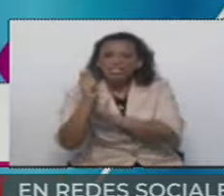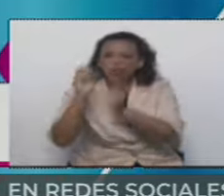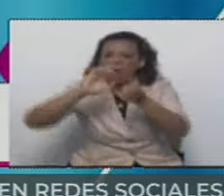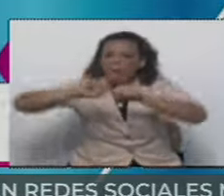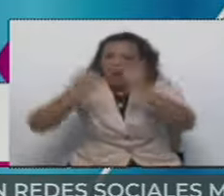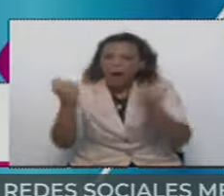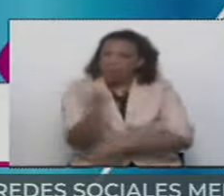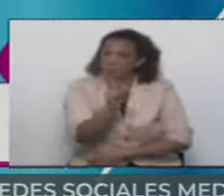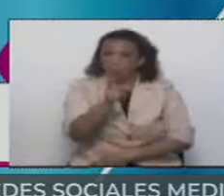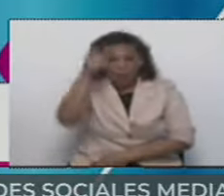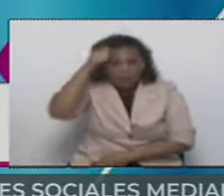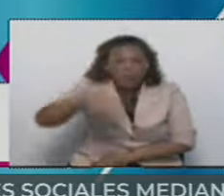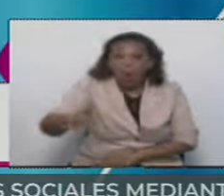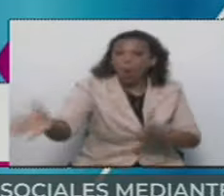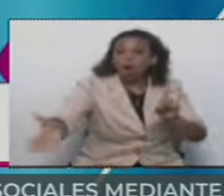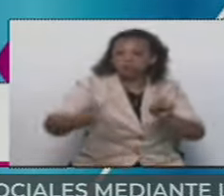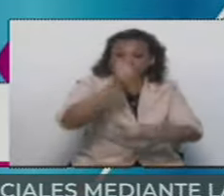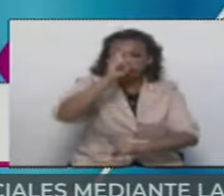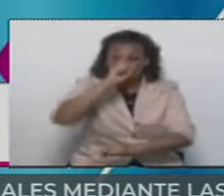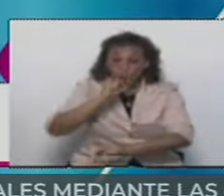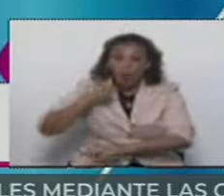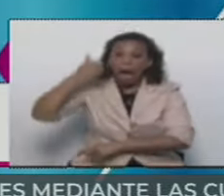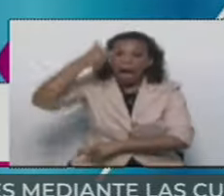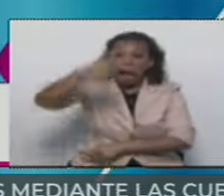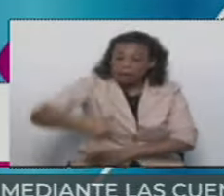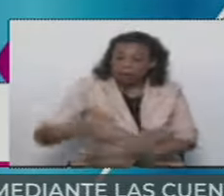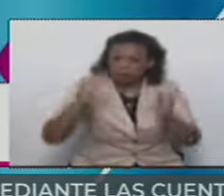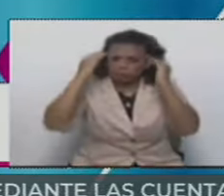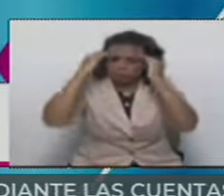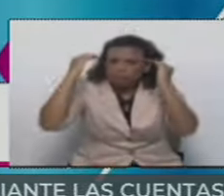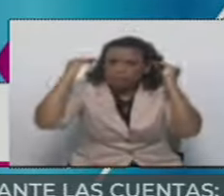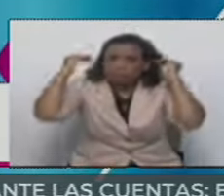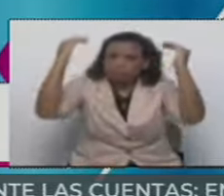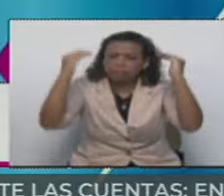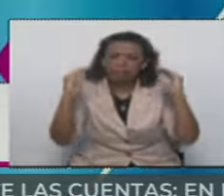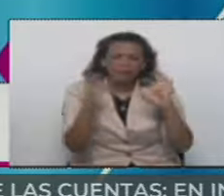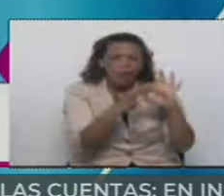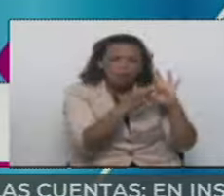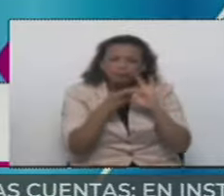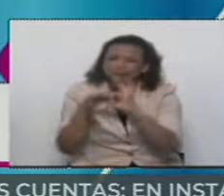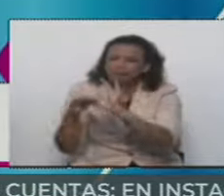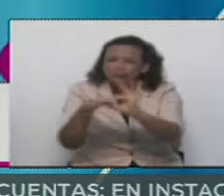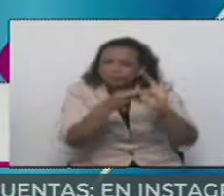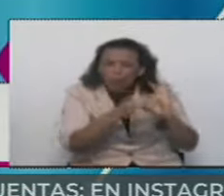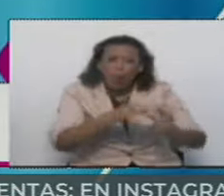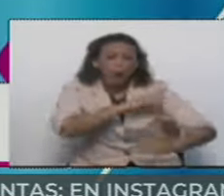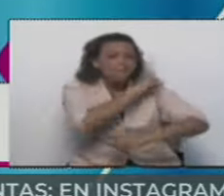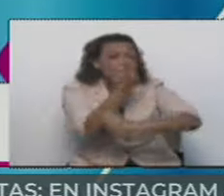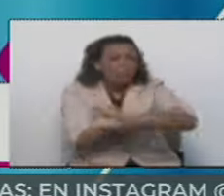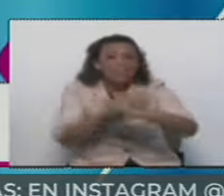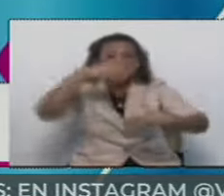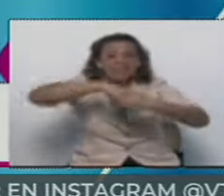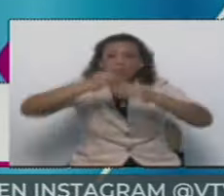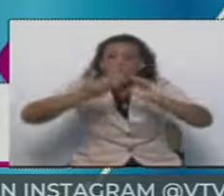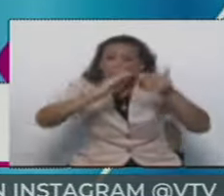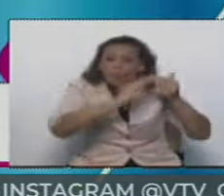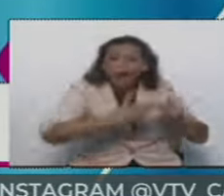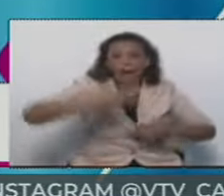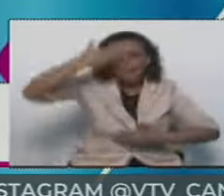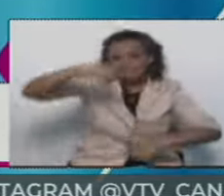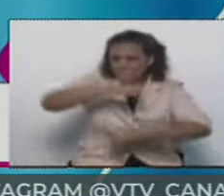Este es un pueblo que ha logrado un nivel de unión de su poder popular, poder